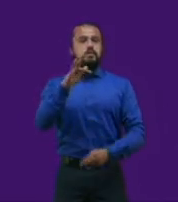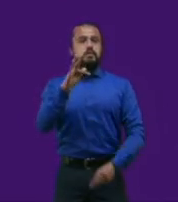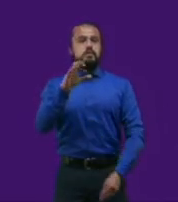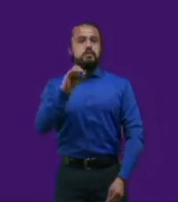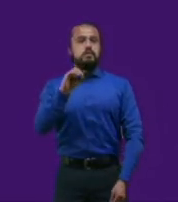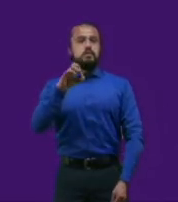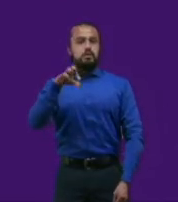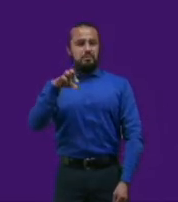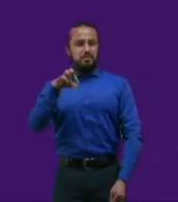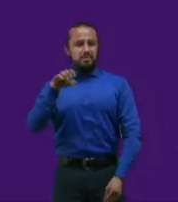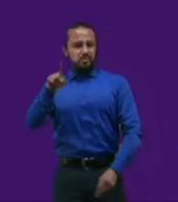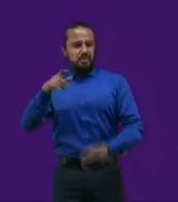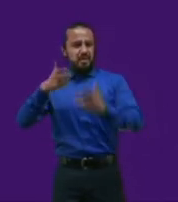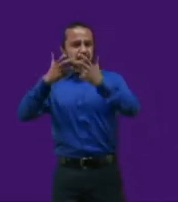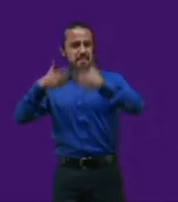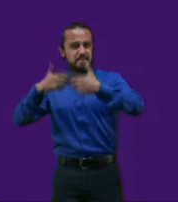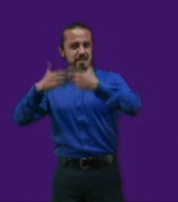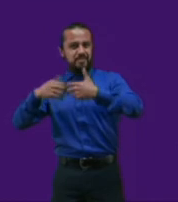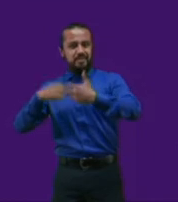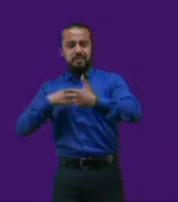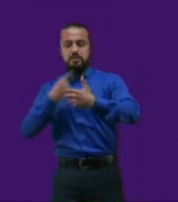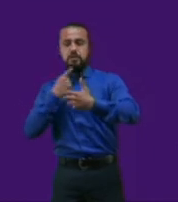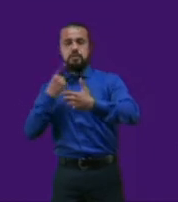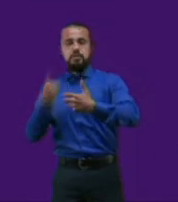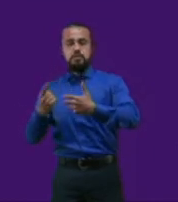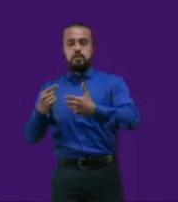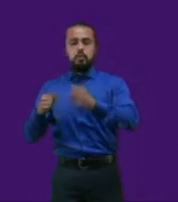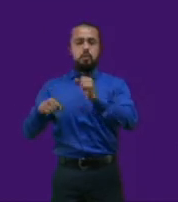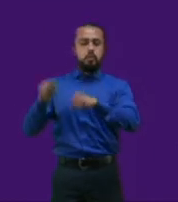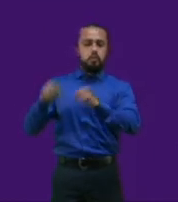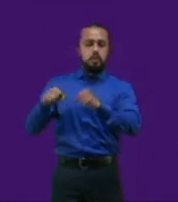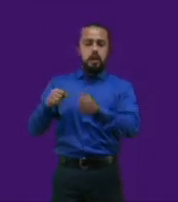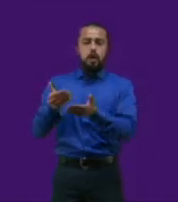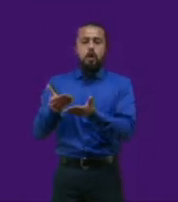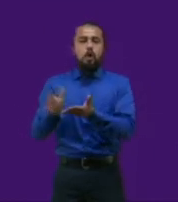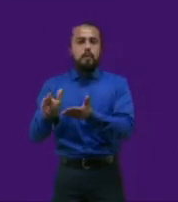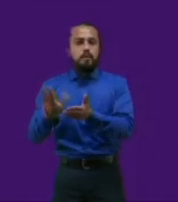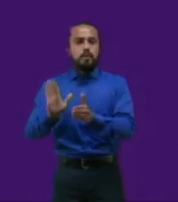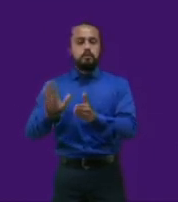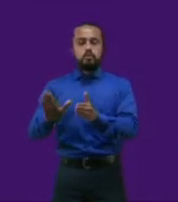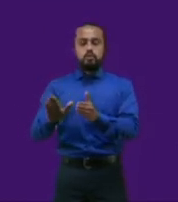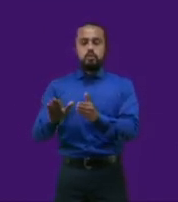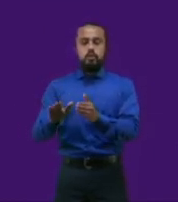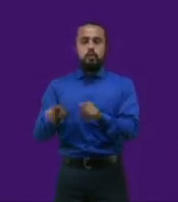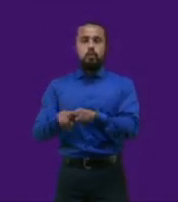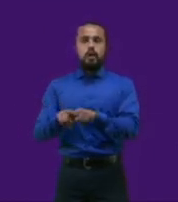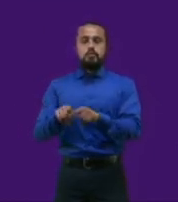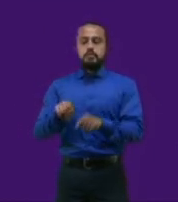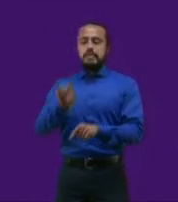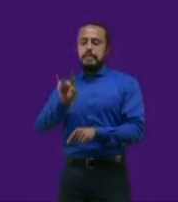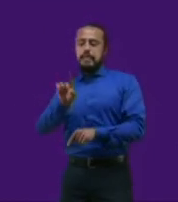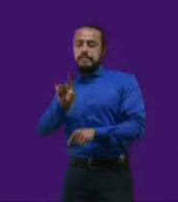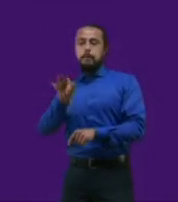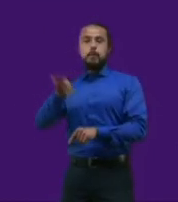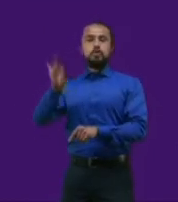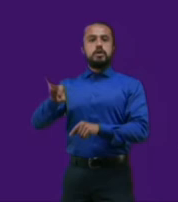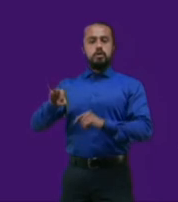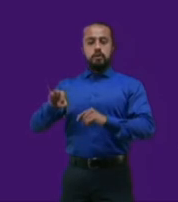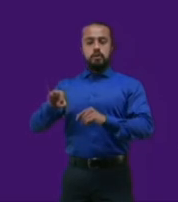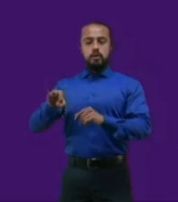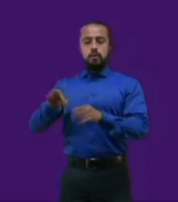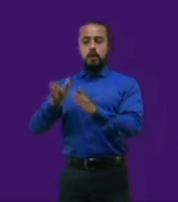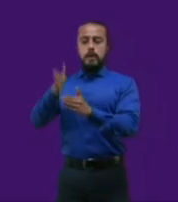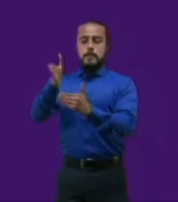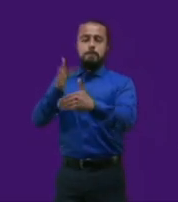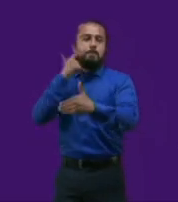acciones equity, sino es como la opción de compra de esa acción, y el pool va entre el 15 al 25%, sí, estándar, hablándote